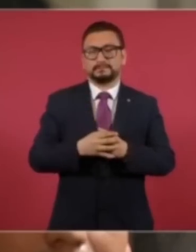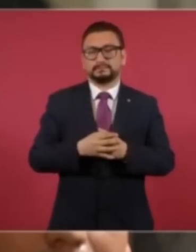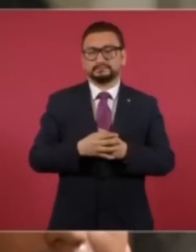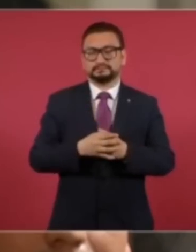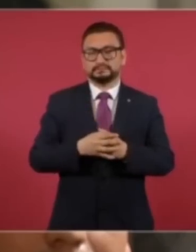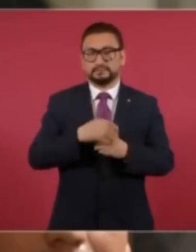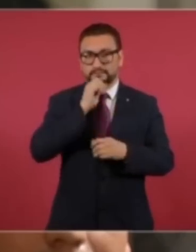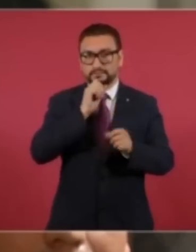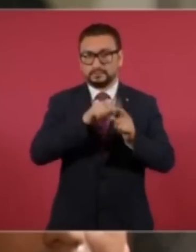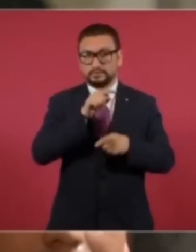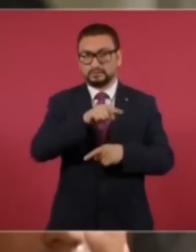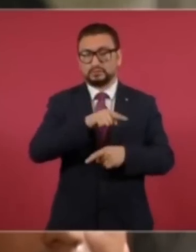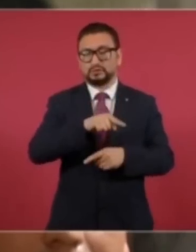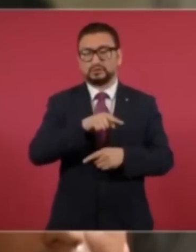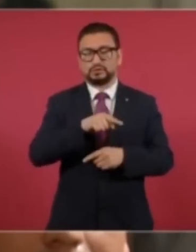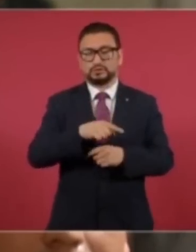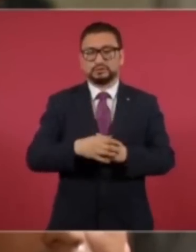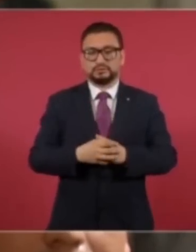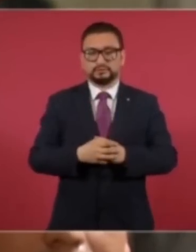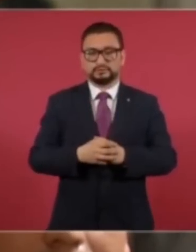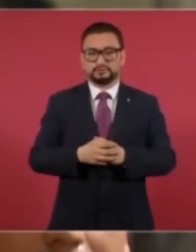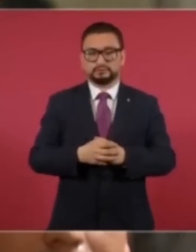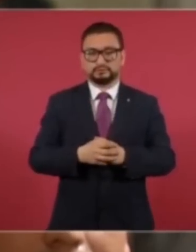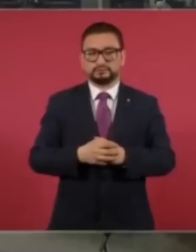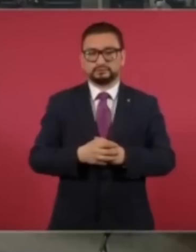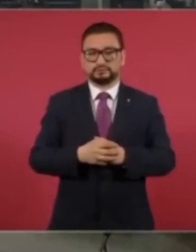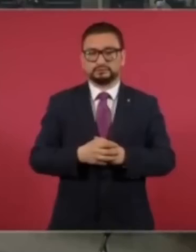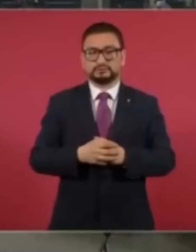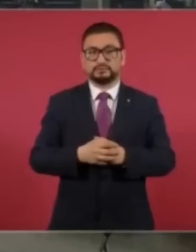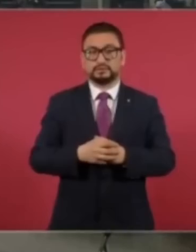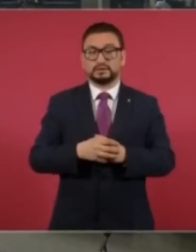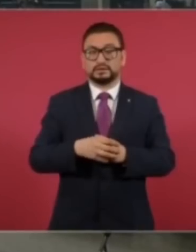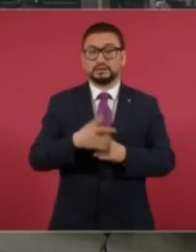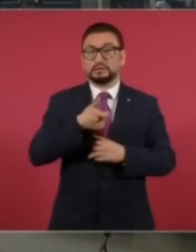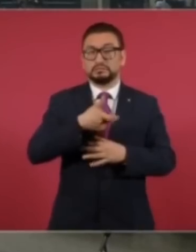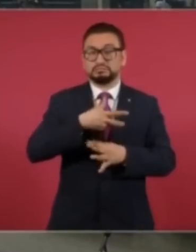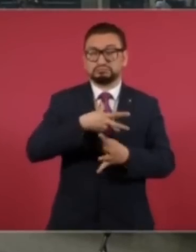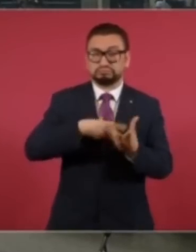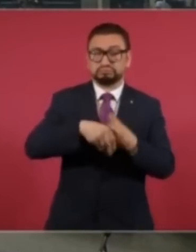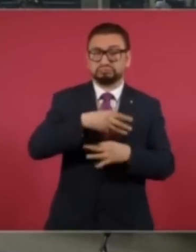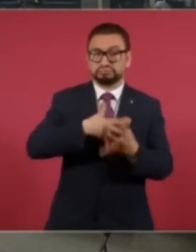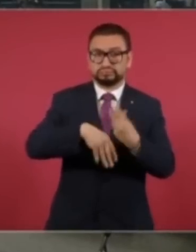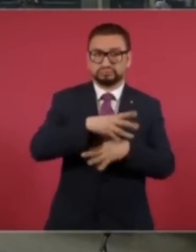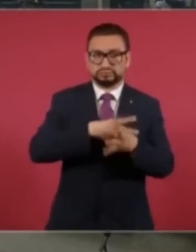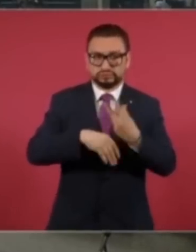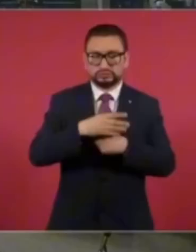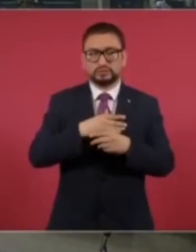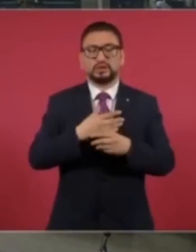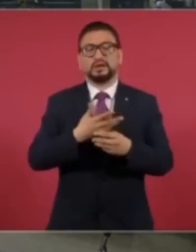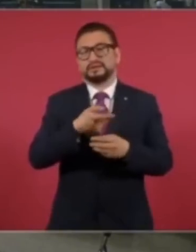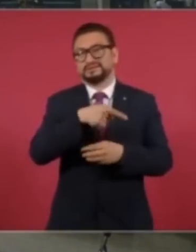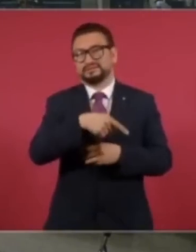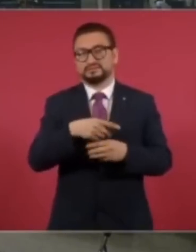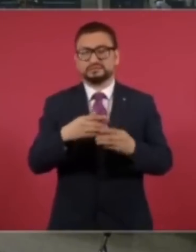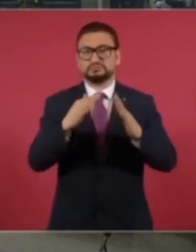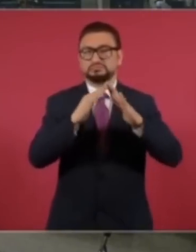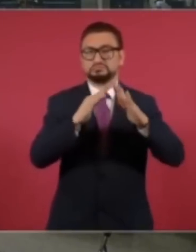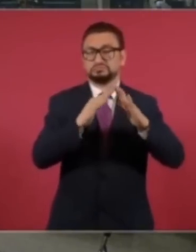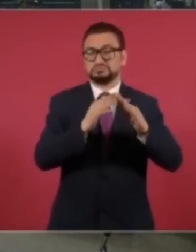está acusado de lavado de dinero. A pesar de eso está en este